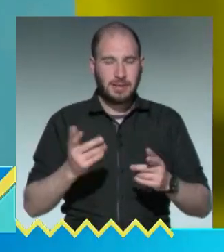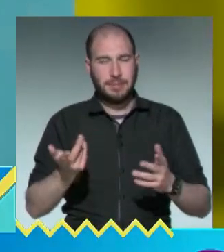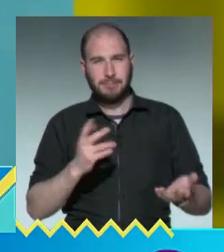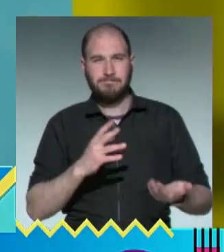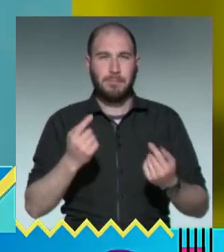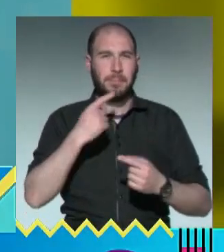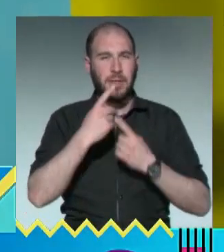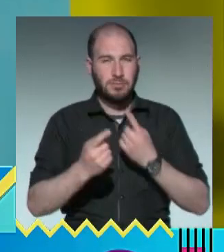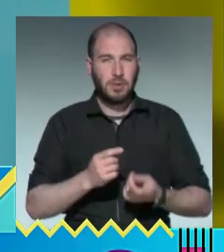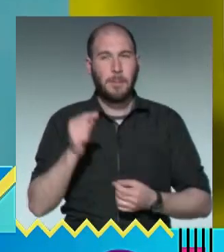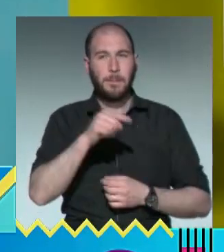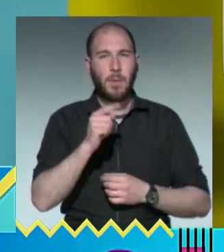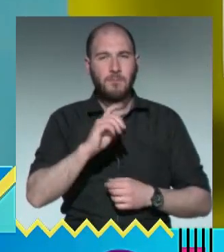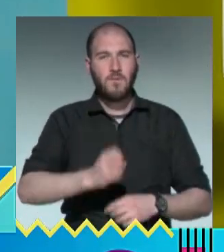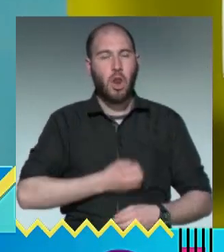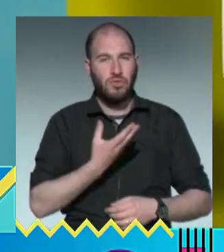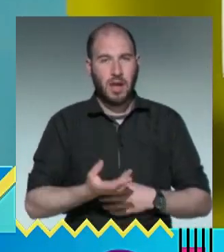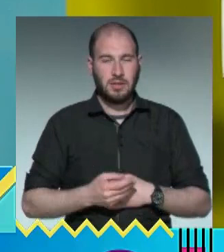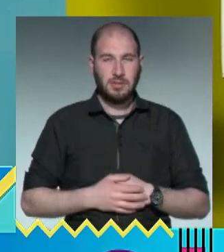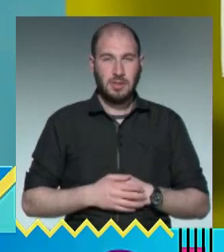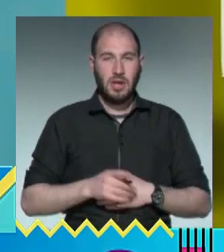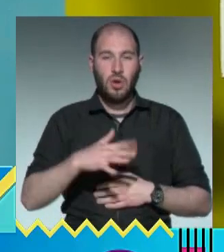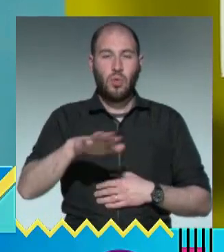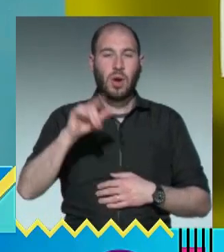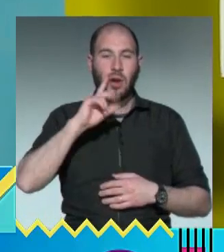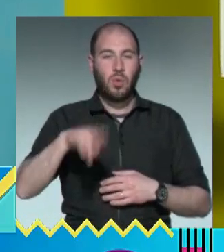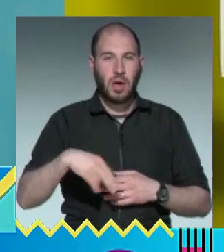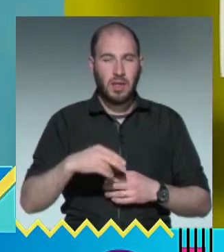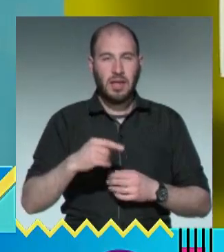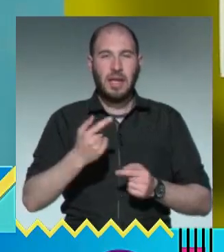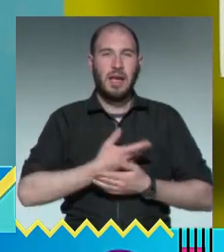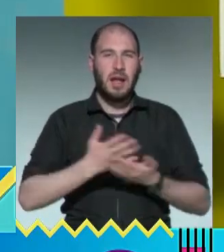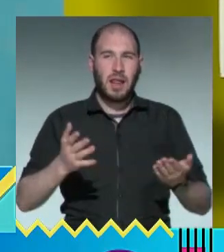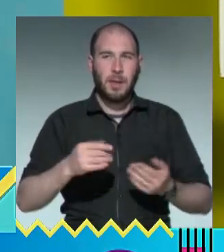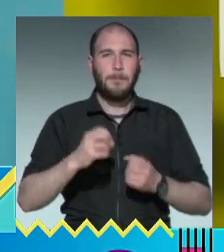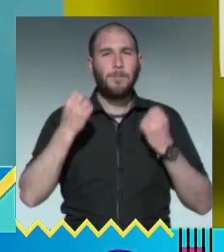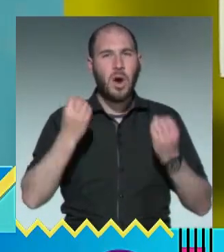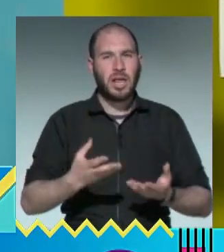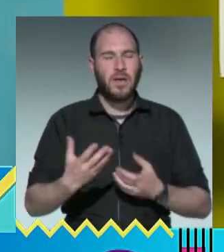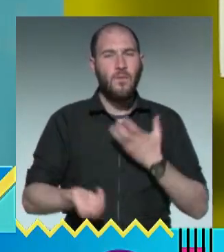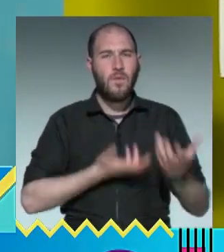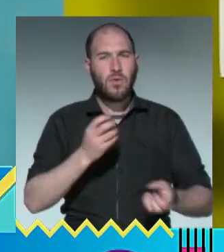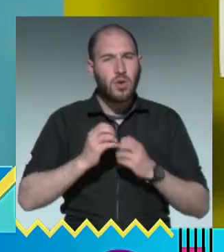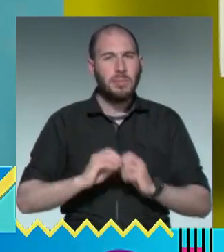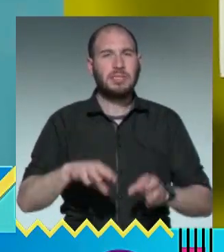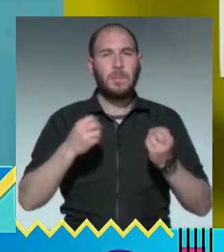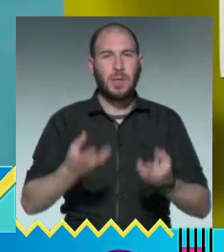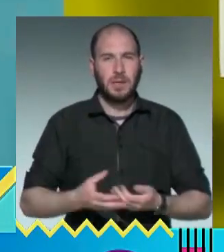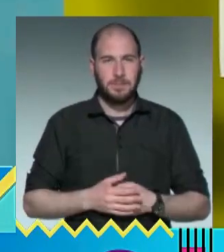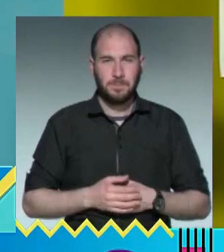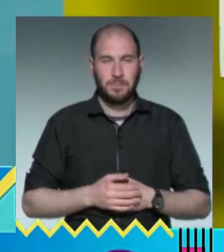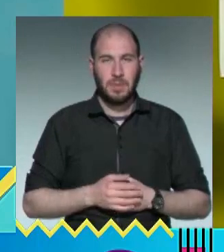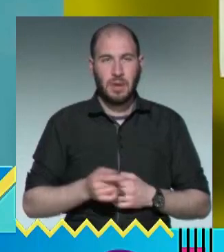general preguntarte a vos como voluntario en Luján de Cuyo, ¿cuáles son en general los orígenes de esos incendios, ¿no? Como para